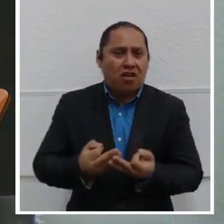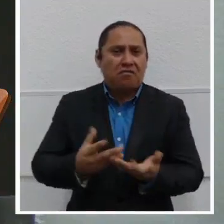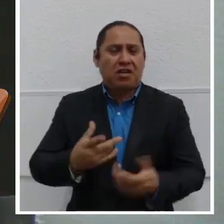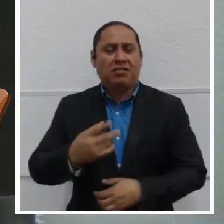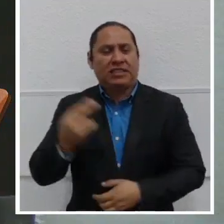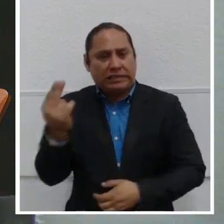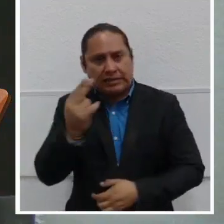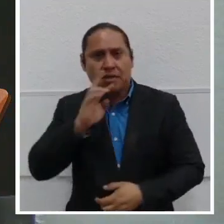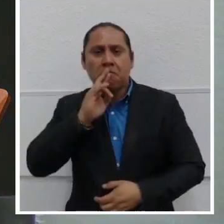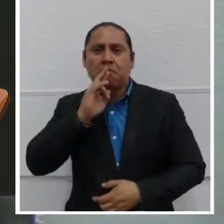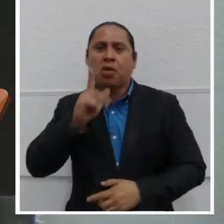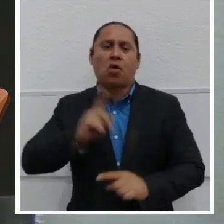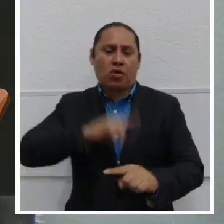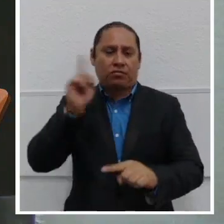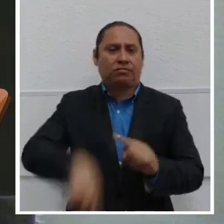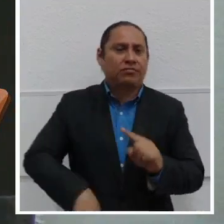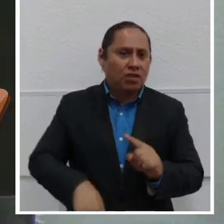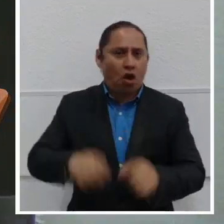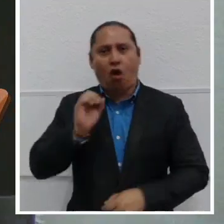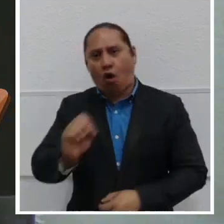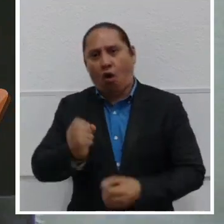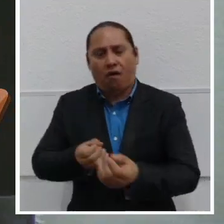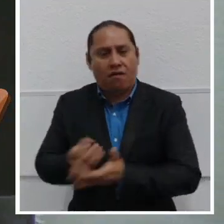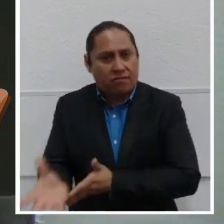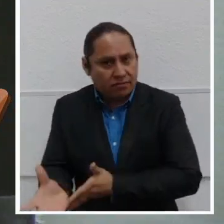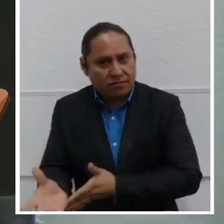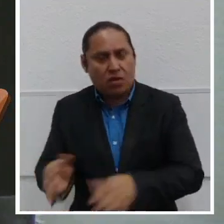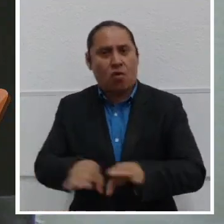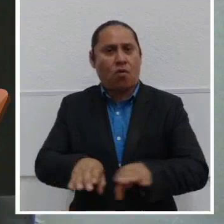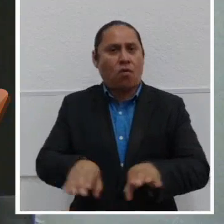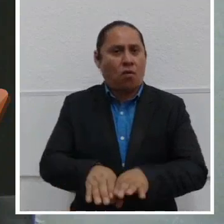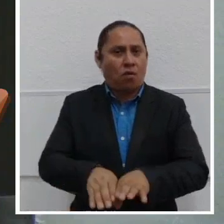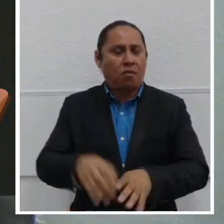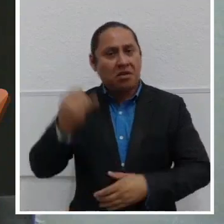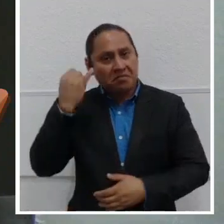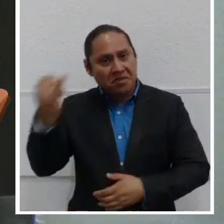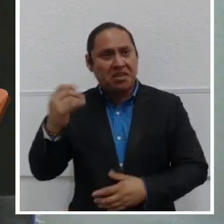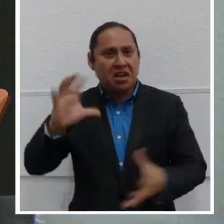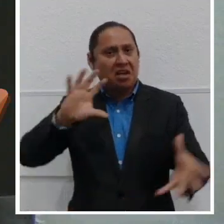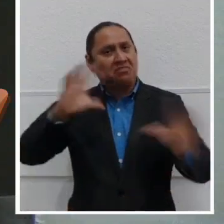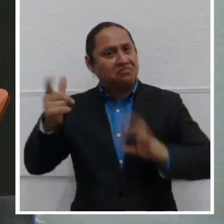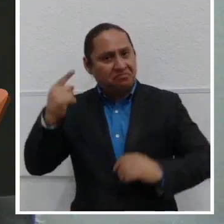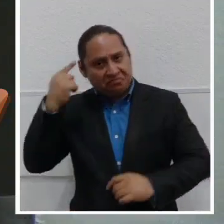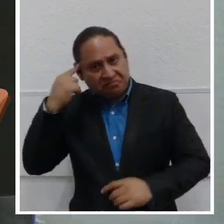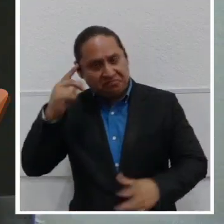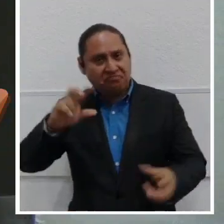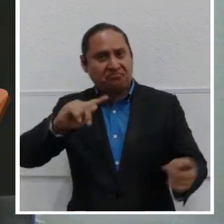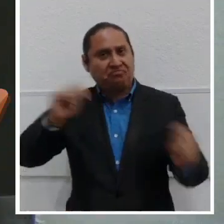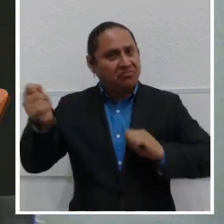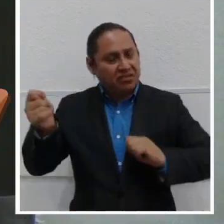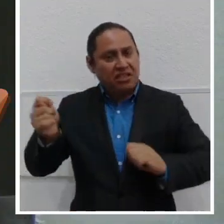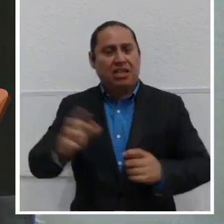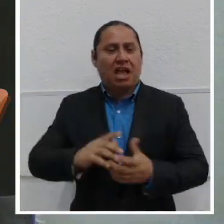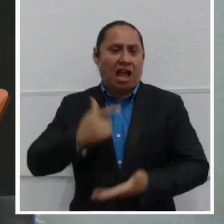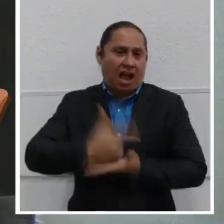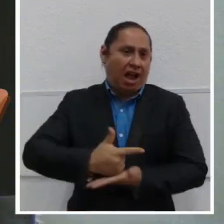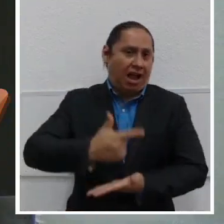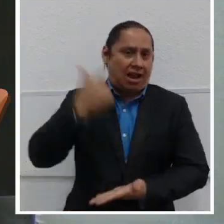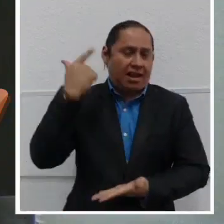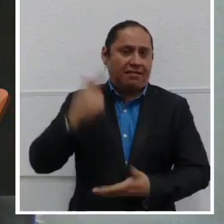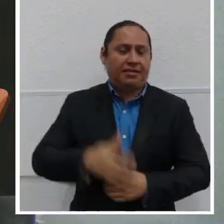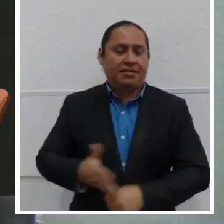necesario el nacimiento de que con que traigan trastornos físicos o mentales graves